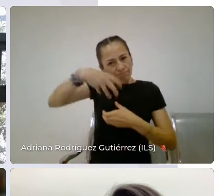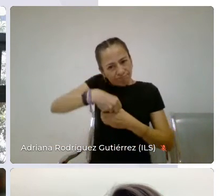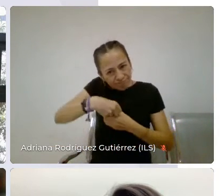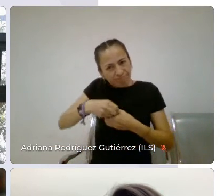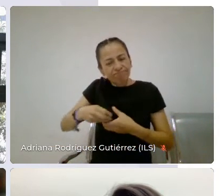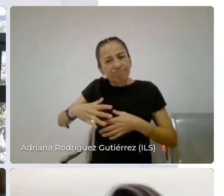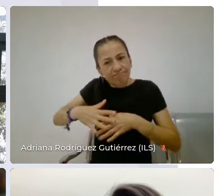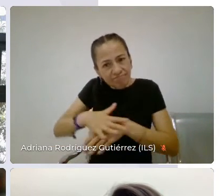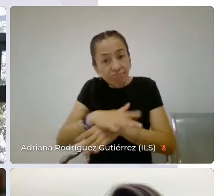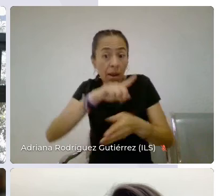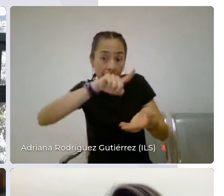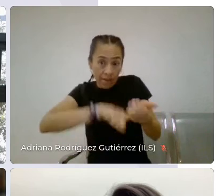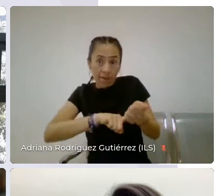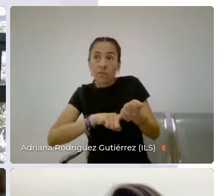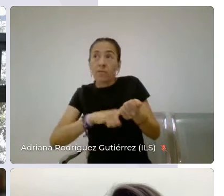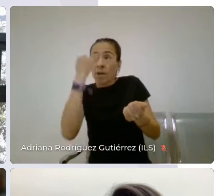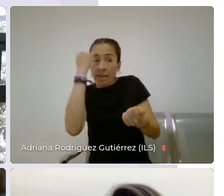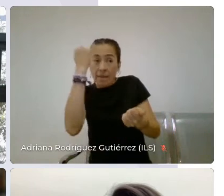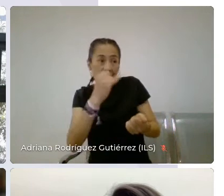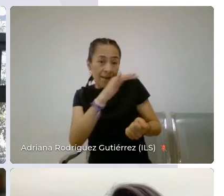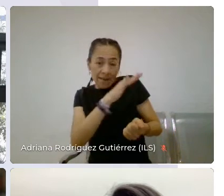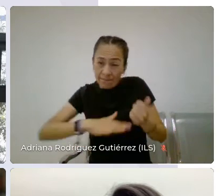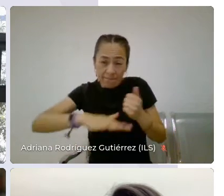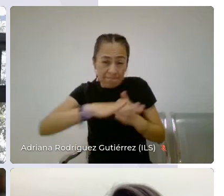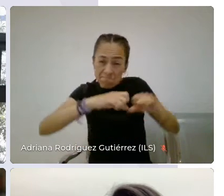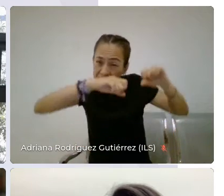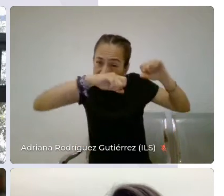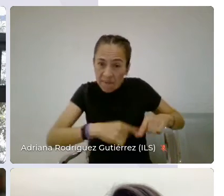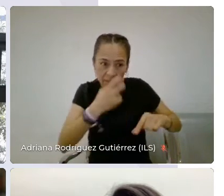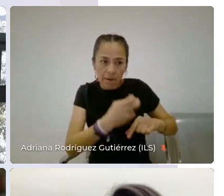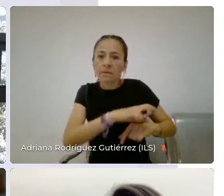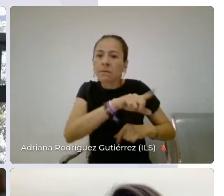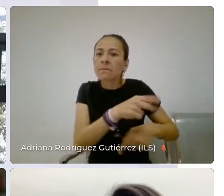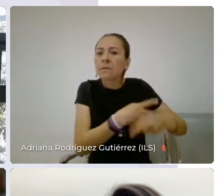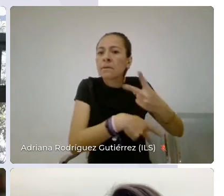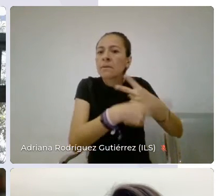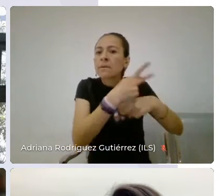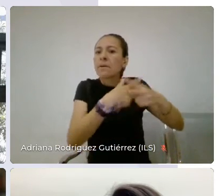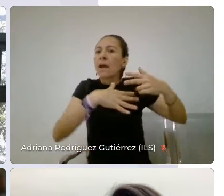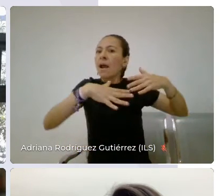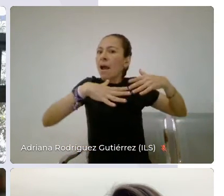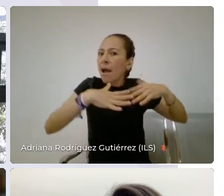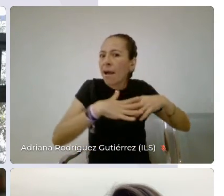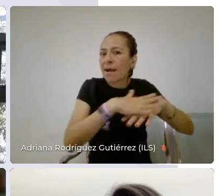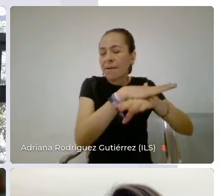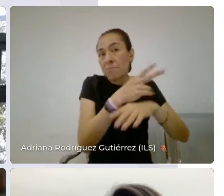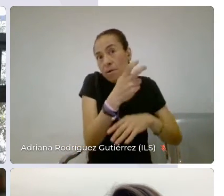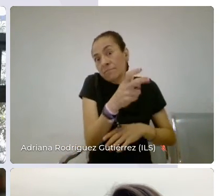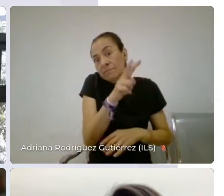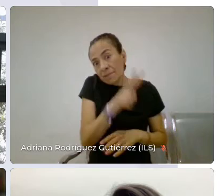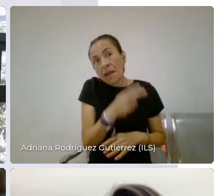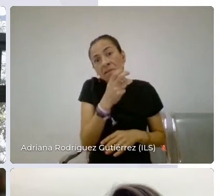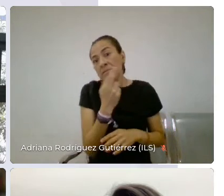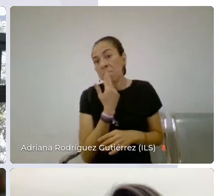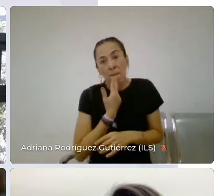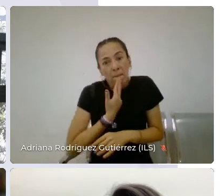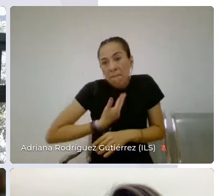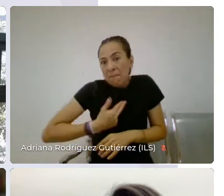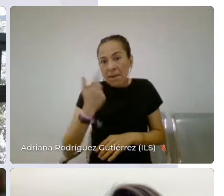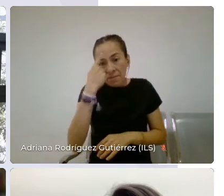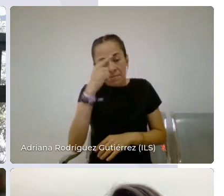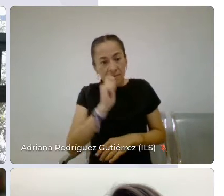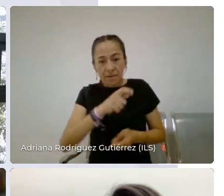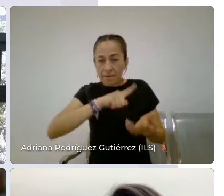el cambio como, pues la verdad, muy, muy escalable, y al final es lo que más puede lograr que al final la